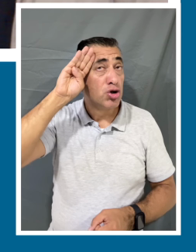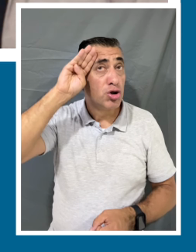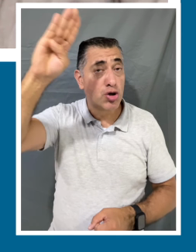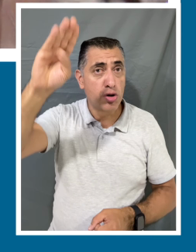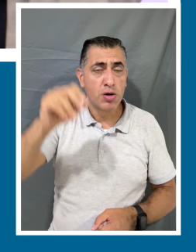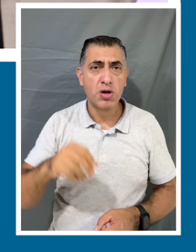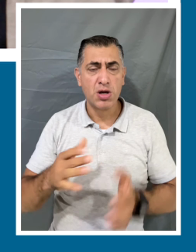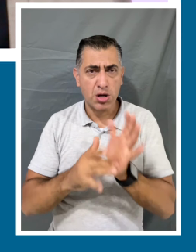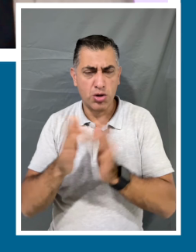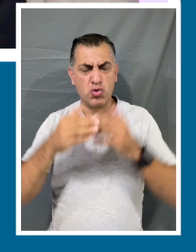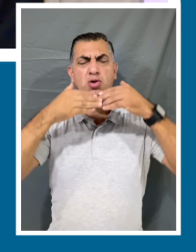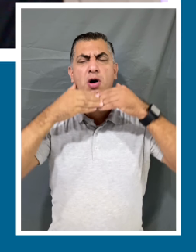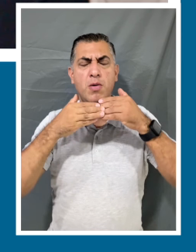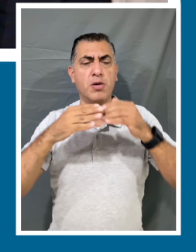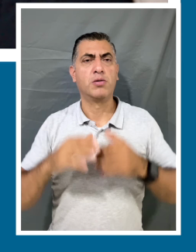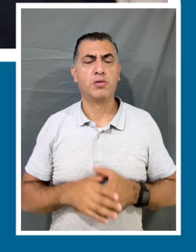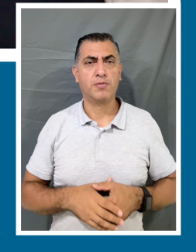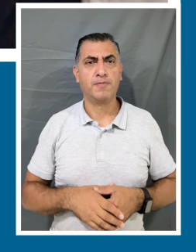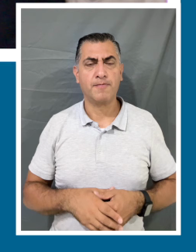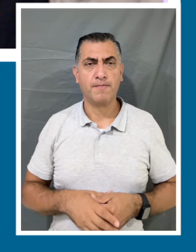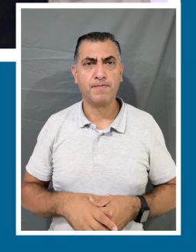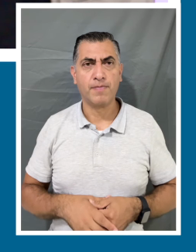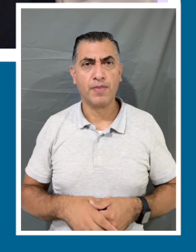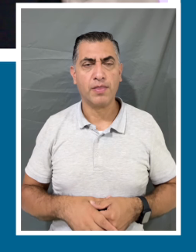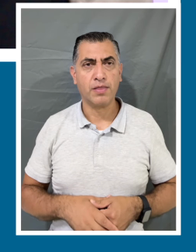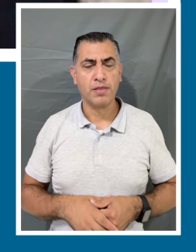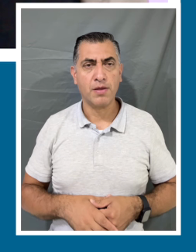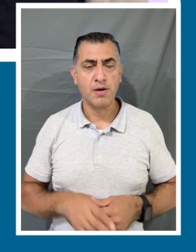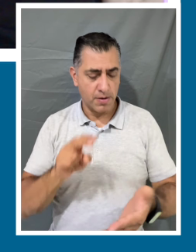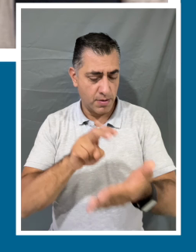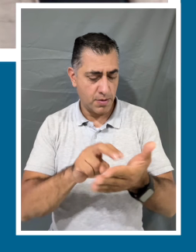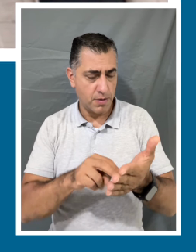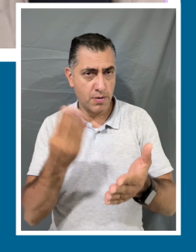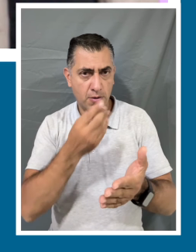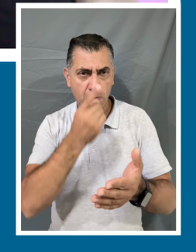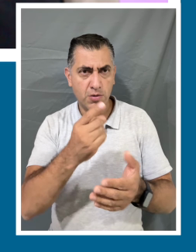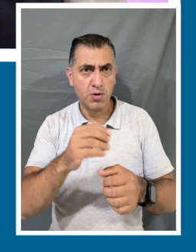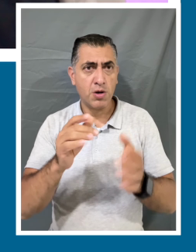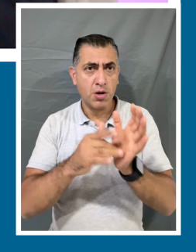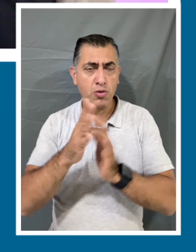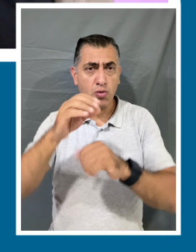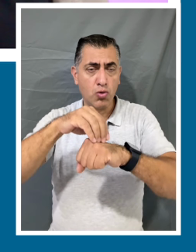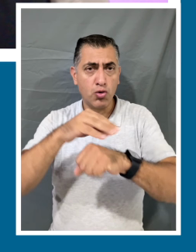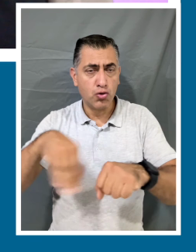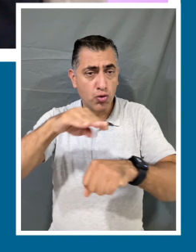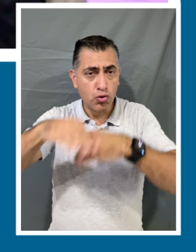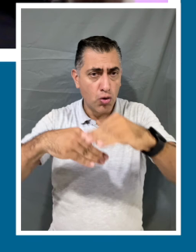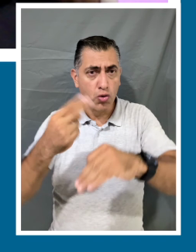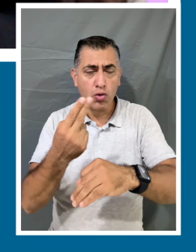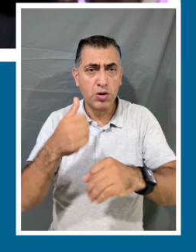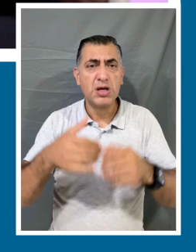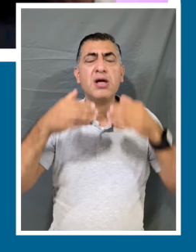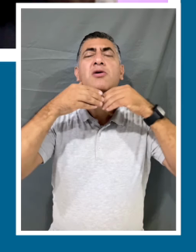cabeza Por qué Y acuérdate que el texto dice o bueno los textos que hemos estudiado dice que Dios puso a Jesús sobre todo nombre y como cabeza